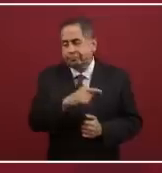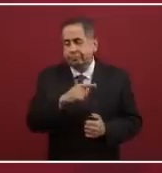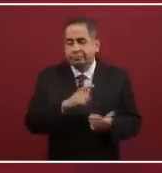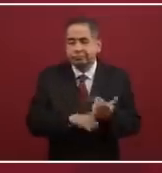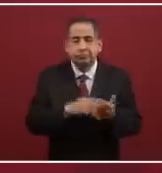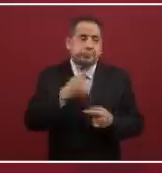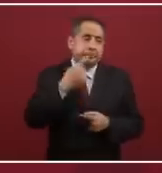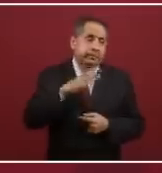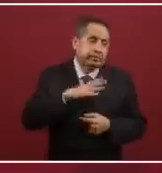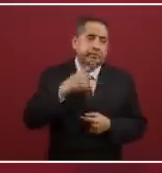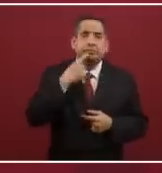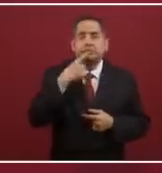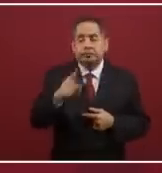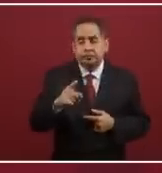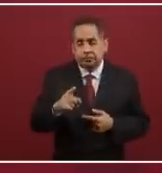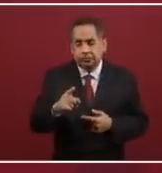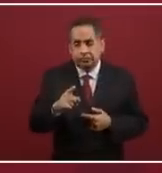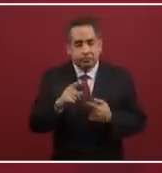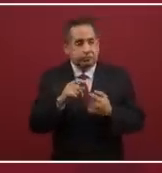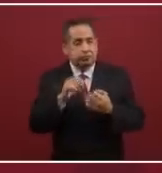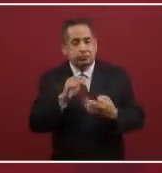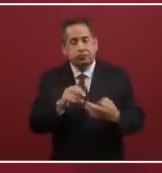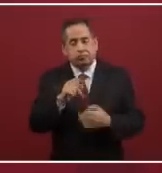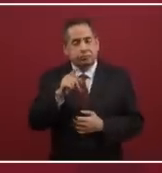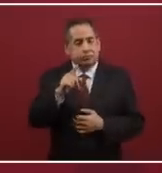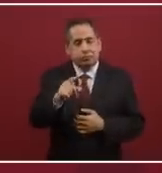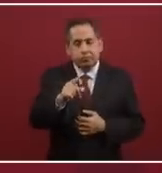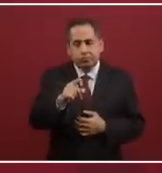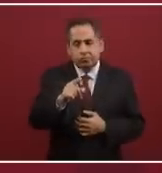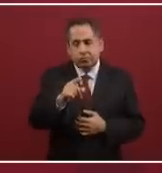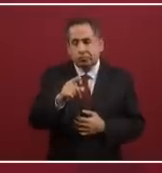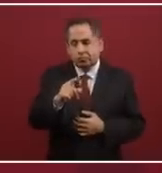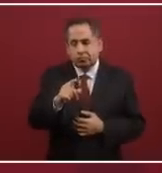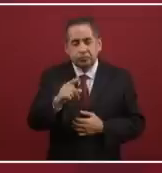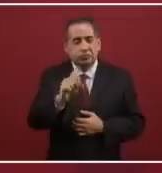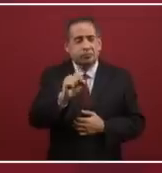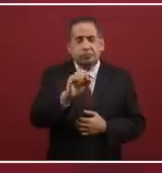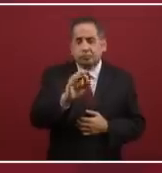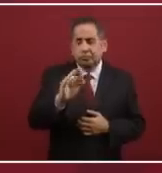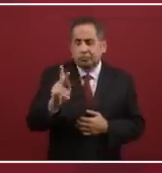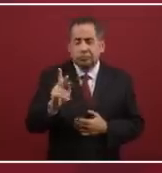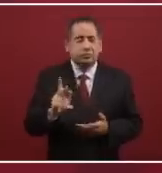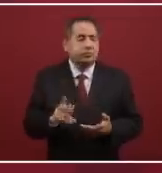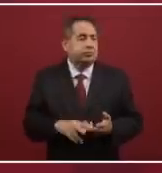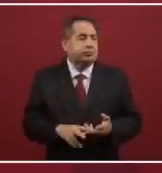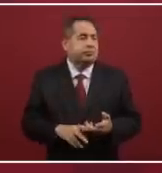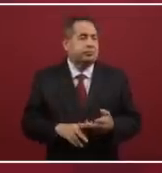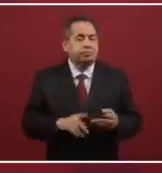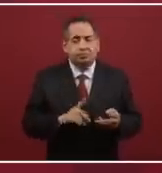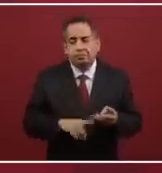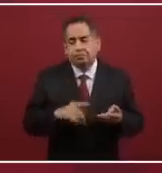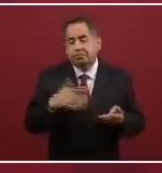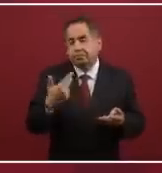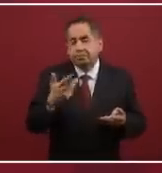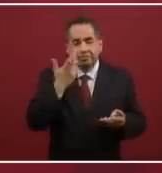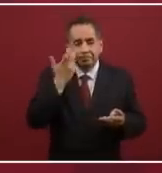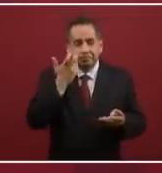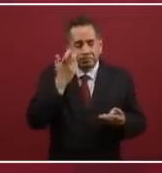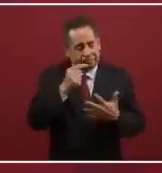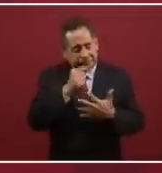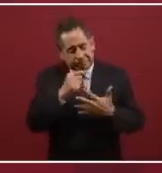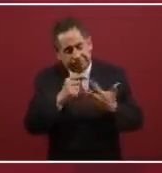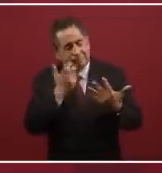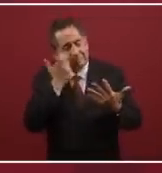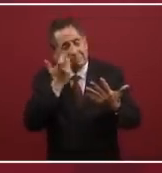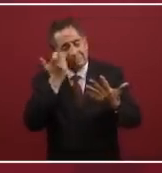una denuncia ante la función pública, está el